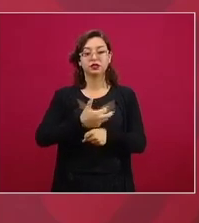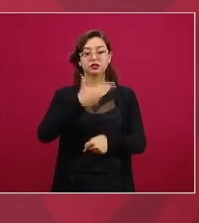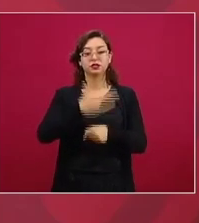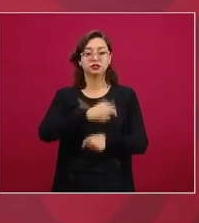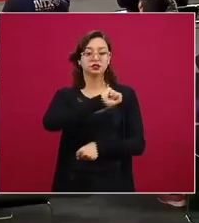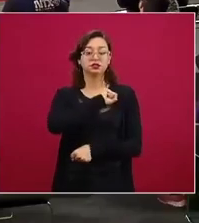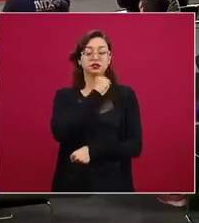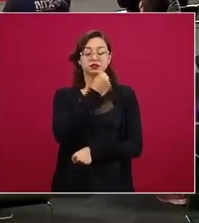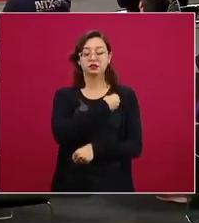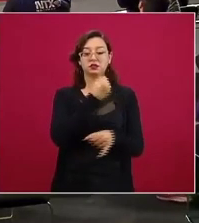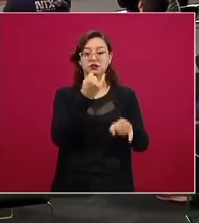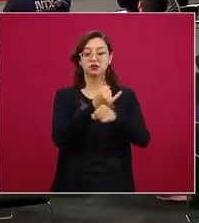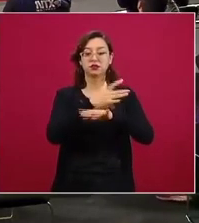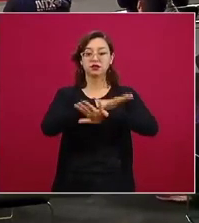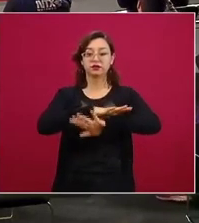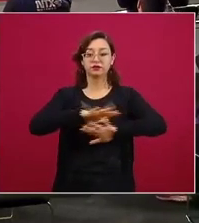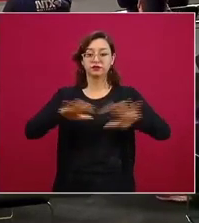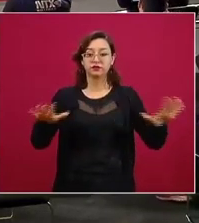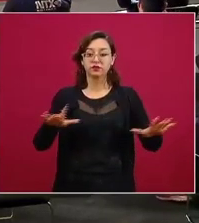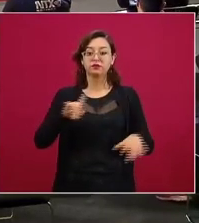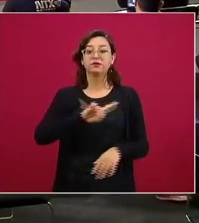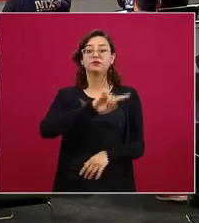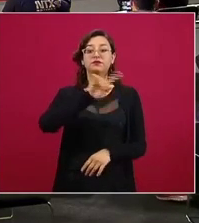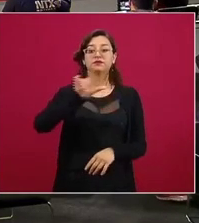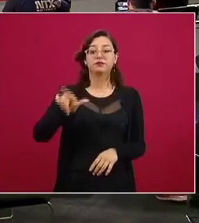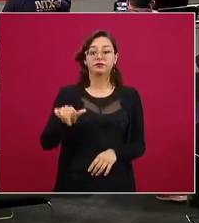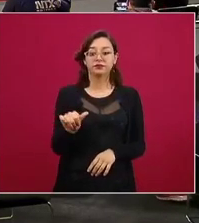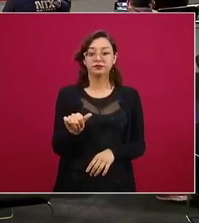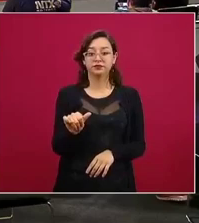nos informe. Luego